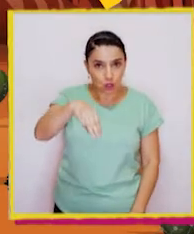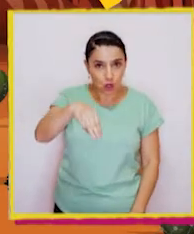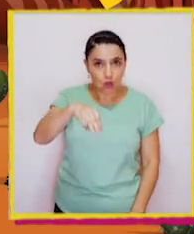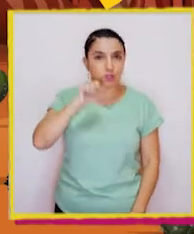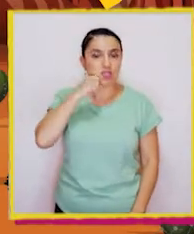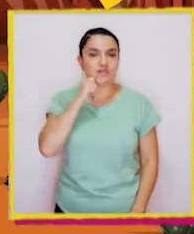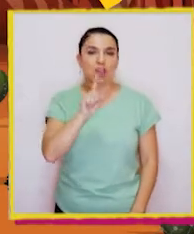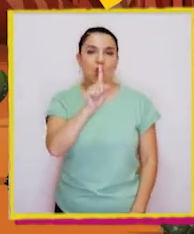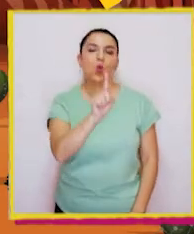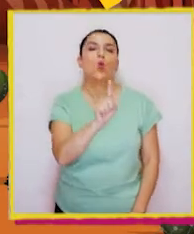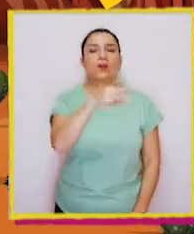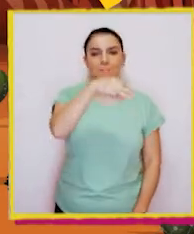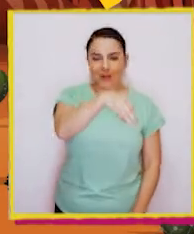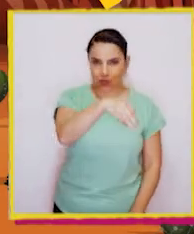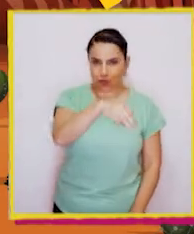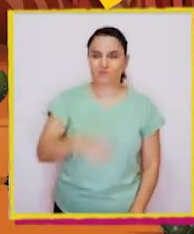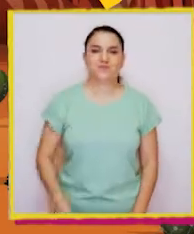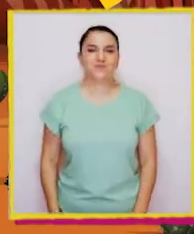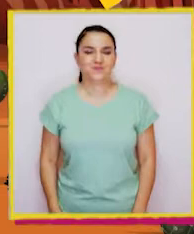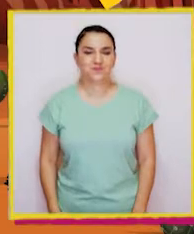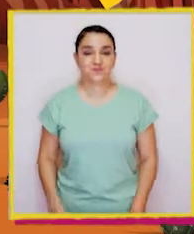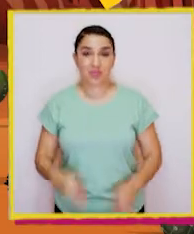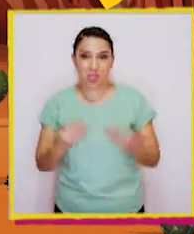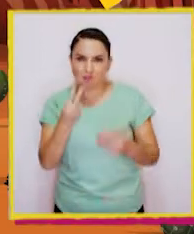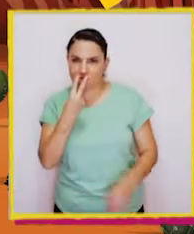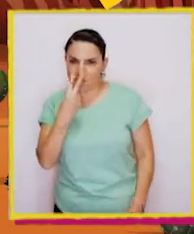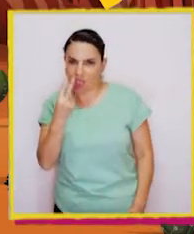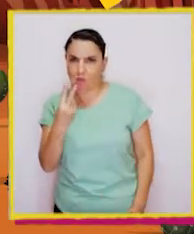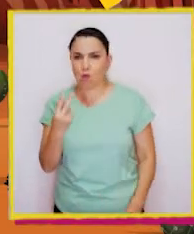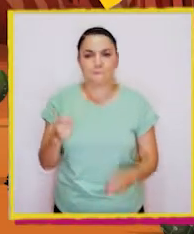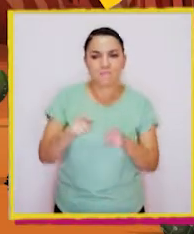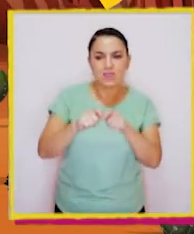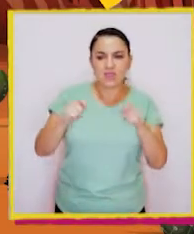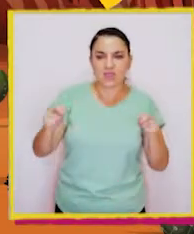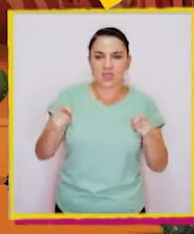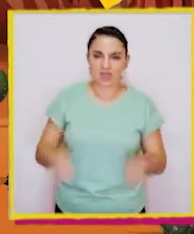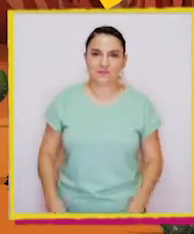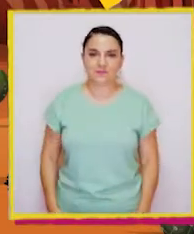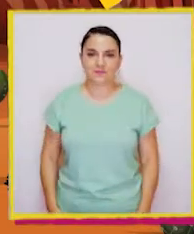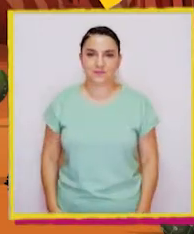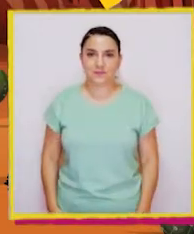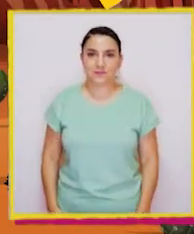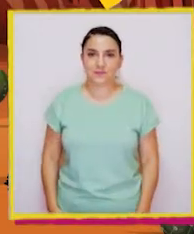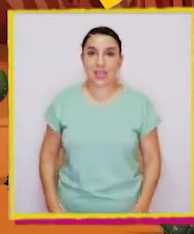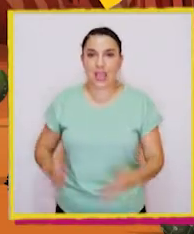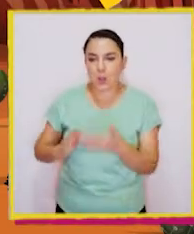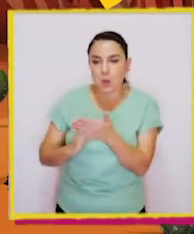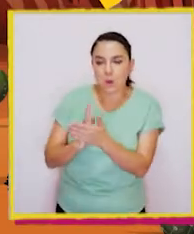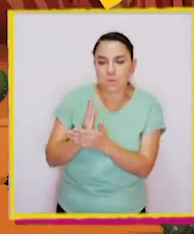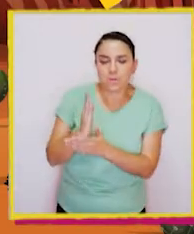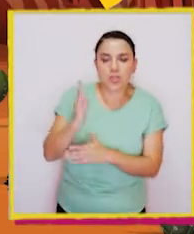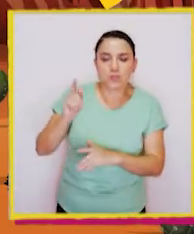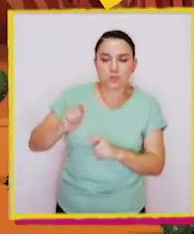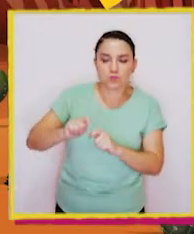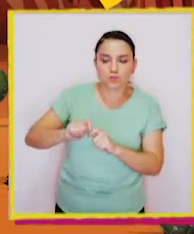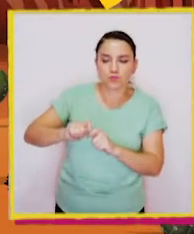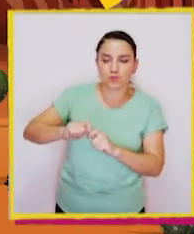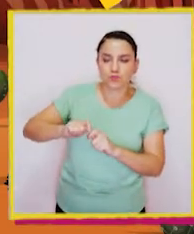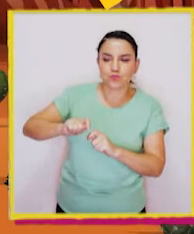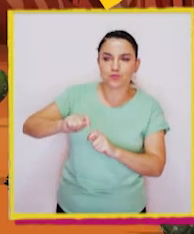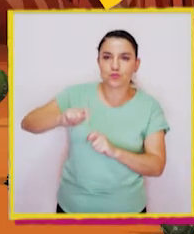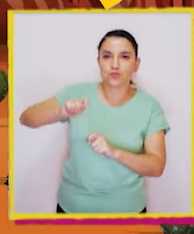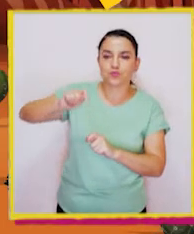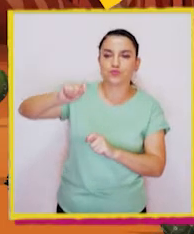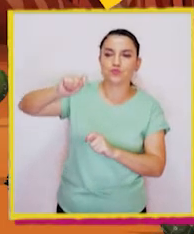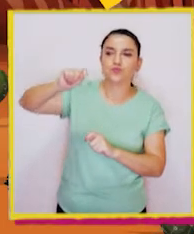metro, porque 100 centímetros equivalen a un metro. Veamos cuánto mide el cactus. Pongo la wincha al comienzo y veo